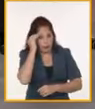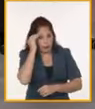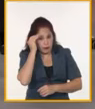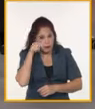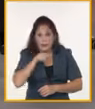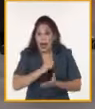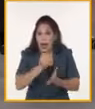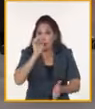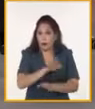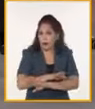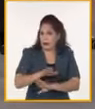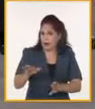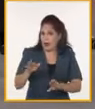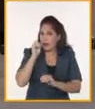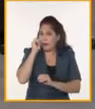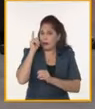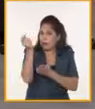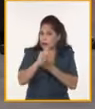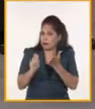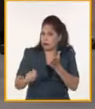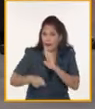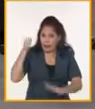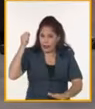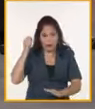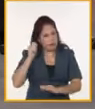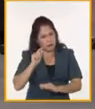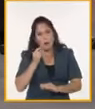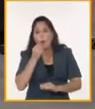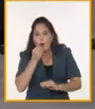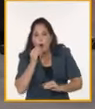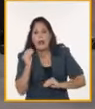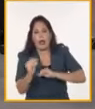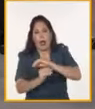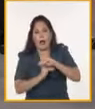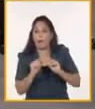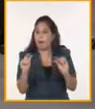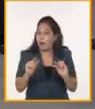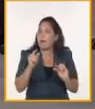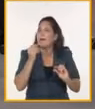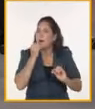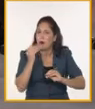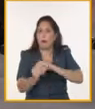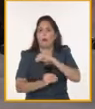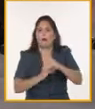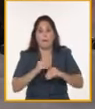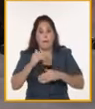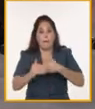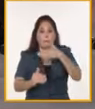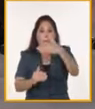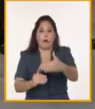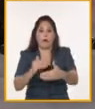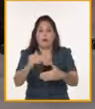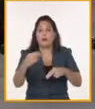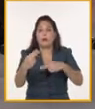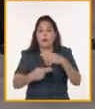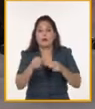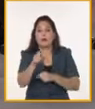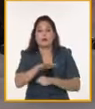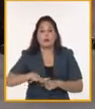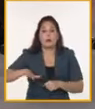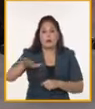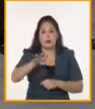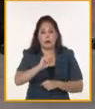aprobó aquí ya es escrito en piedra y que no va a variar Así mismo el proceso propio de construcción del socialismo de